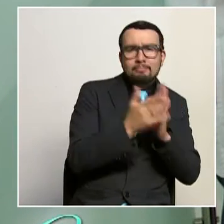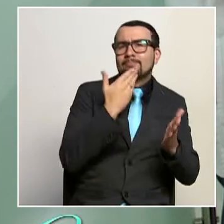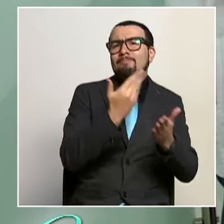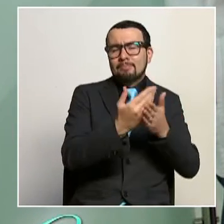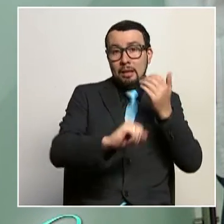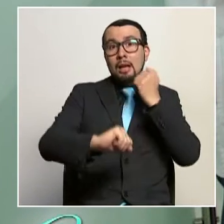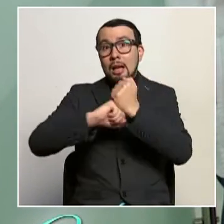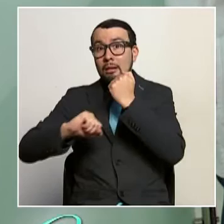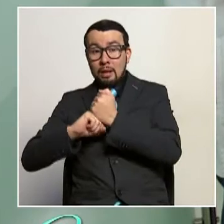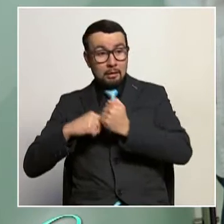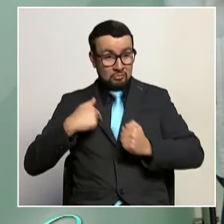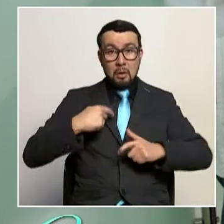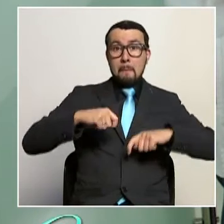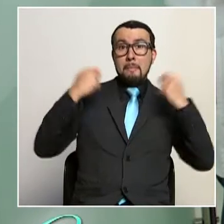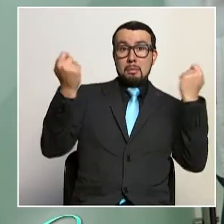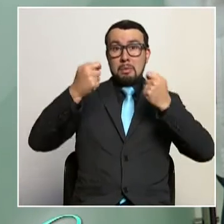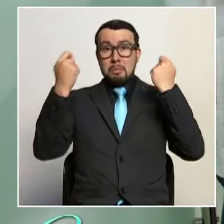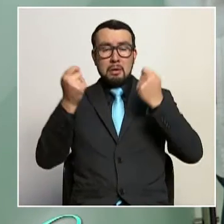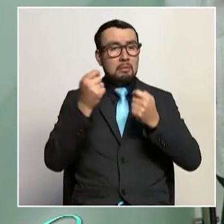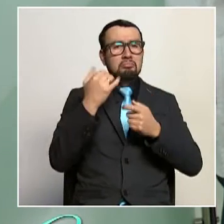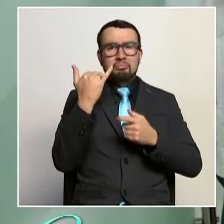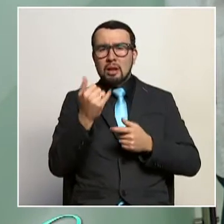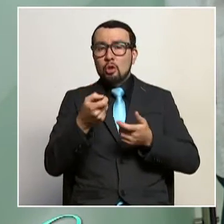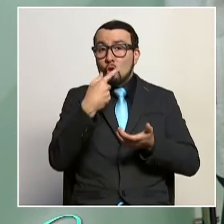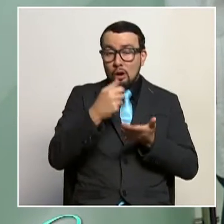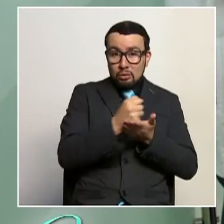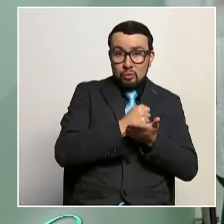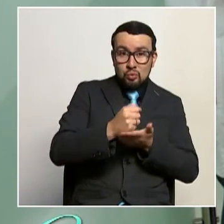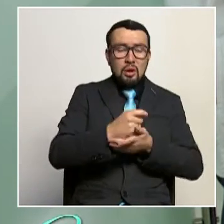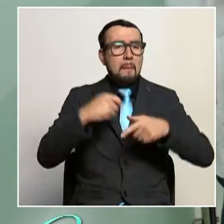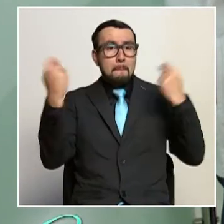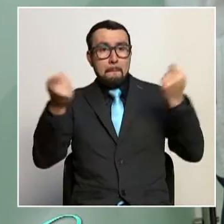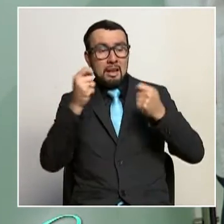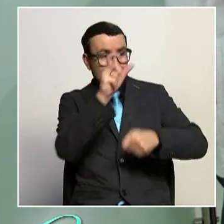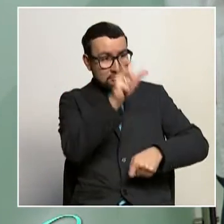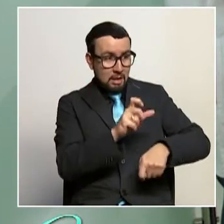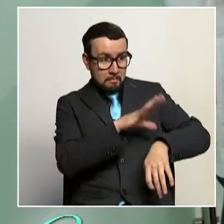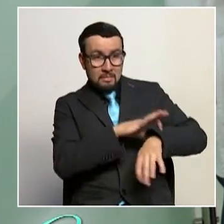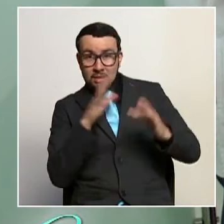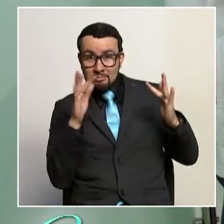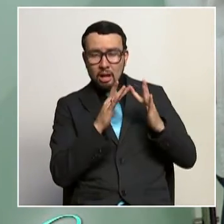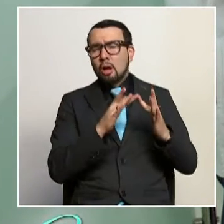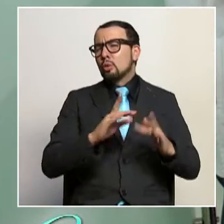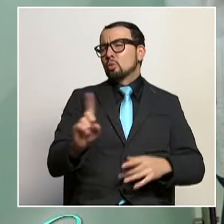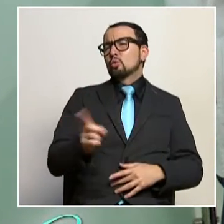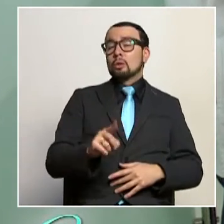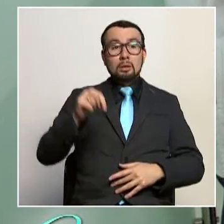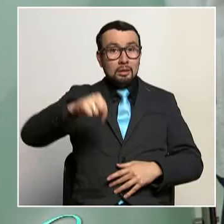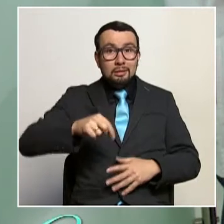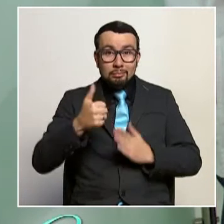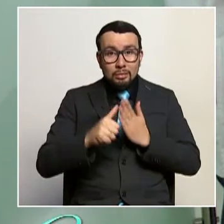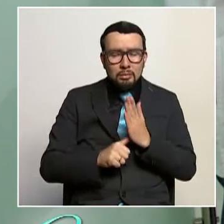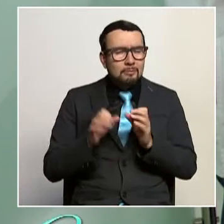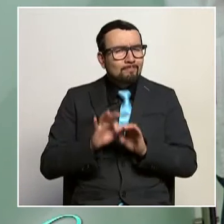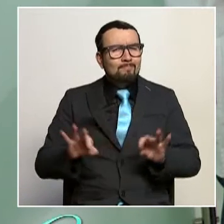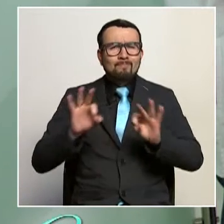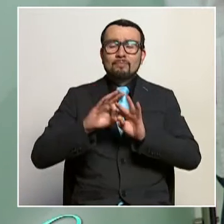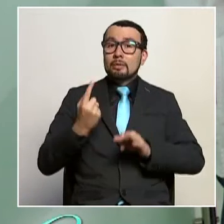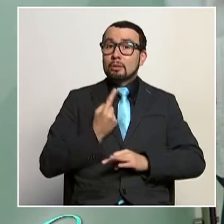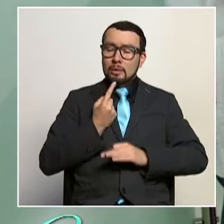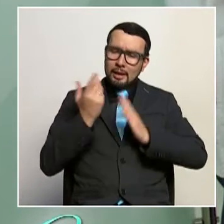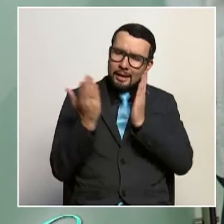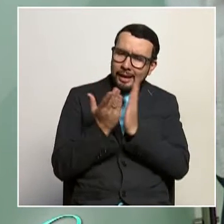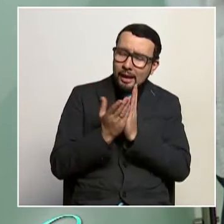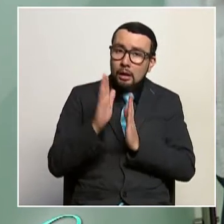de telemarketing, ni para vender productos, ni para vender médicos, no. Este es un programa absolutamente educativo y